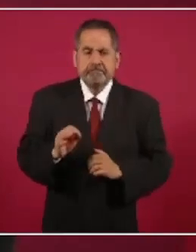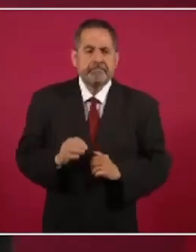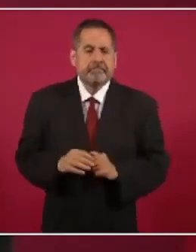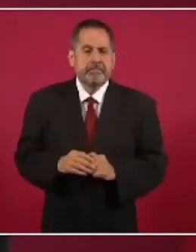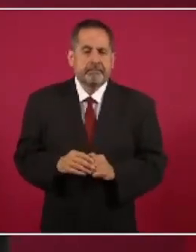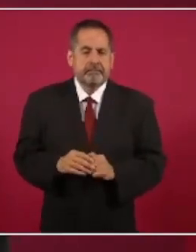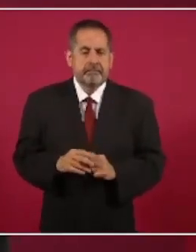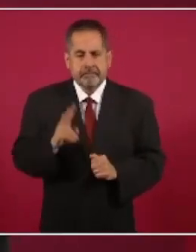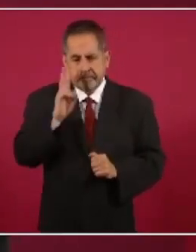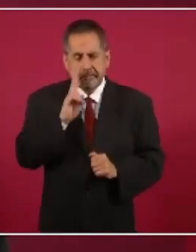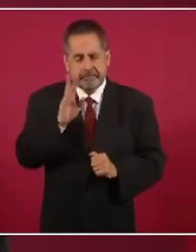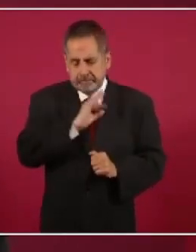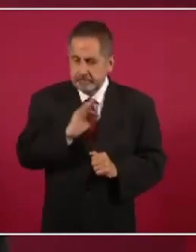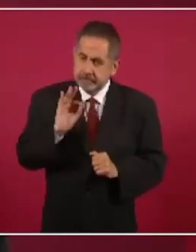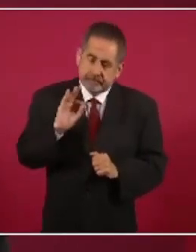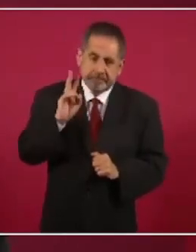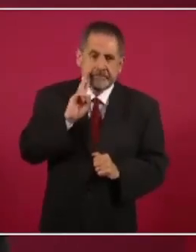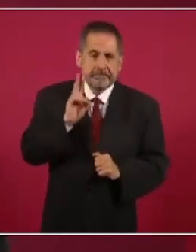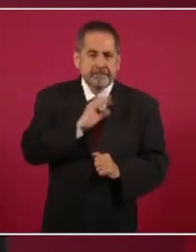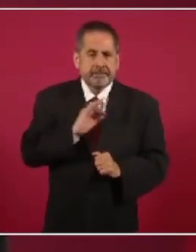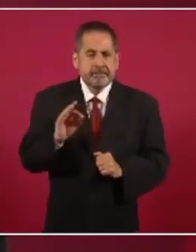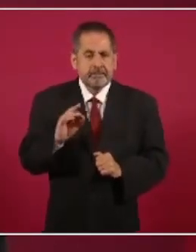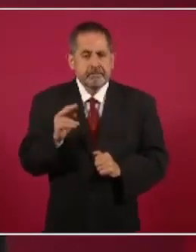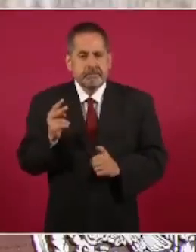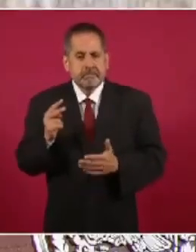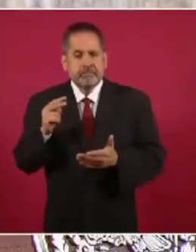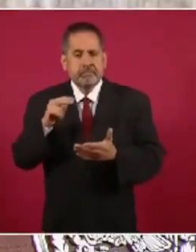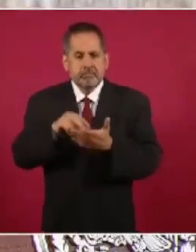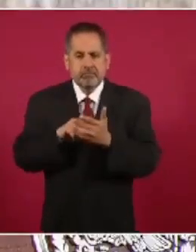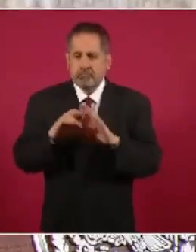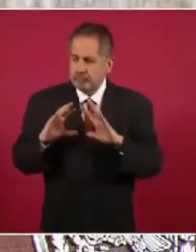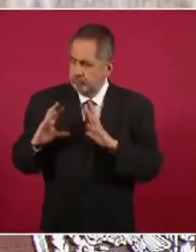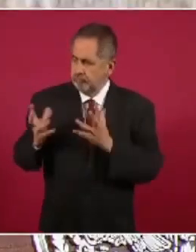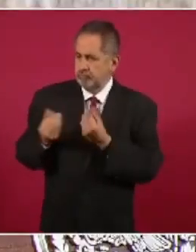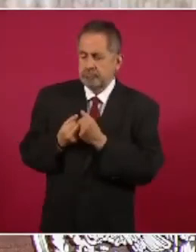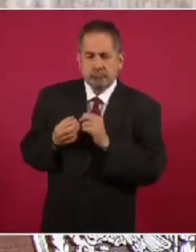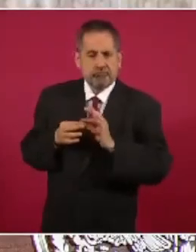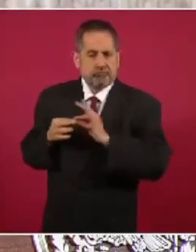a ver si es posible hacerlo de manera conjunta,